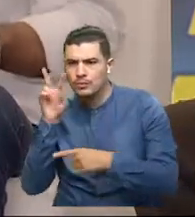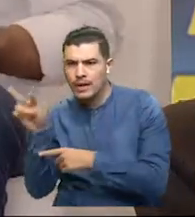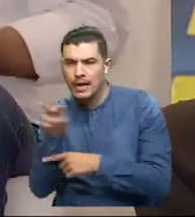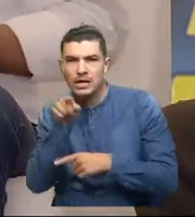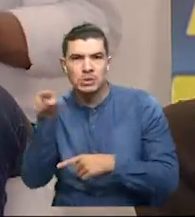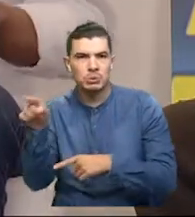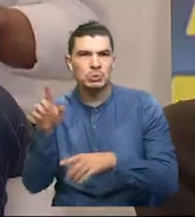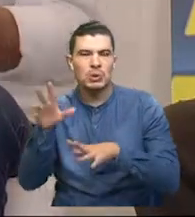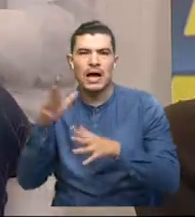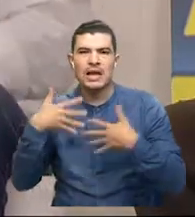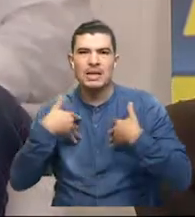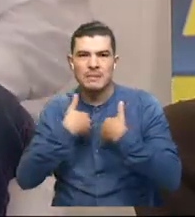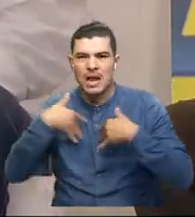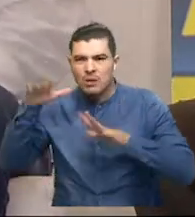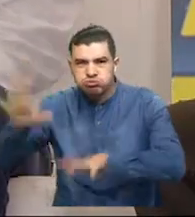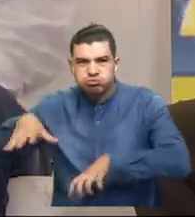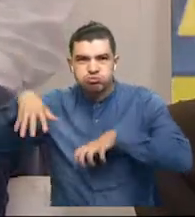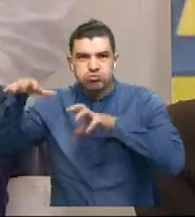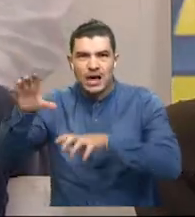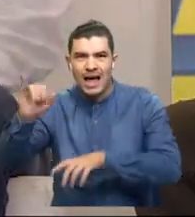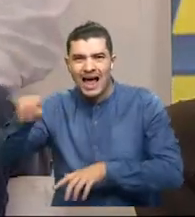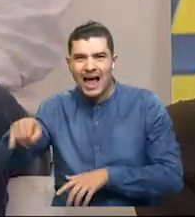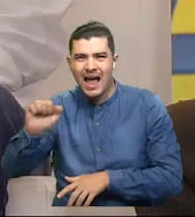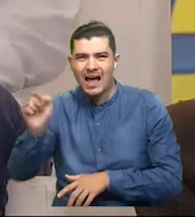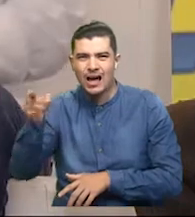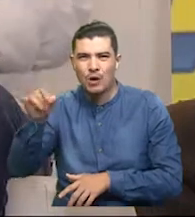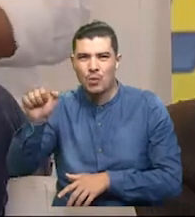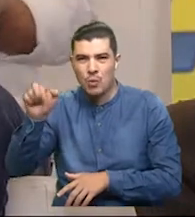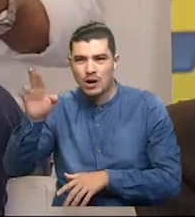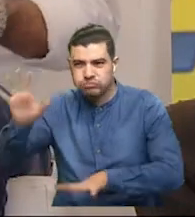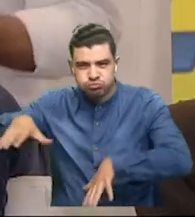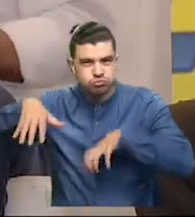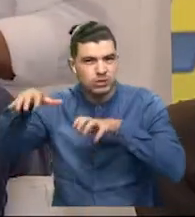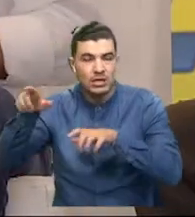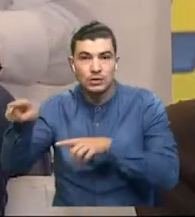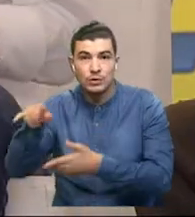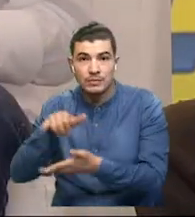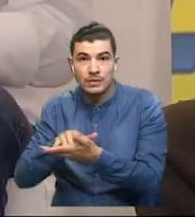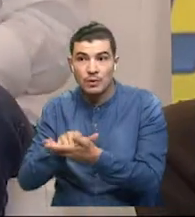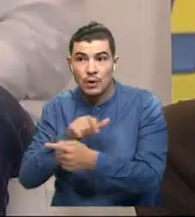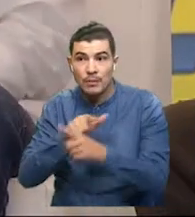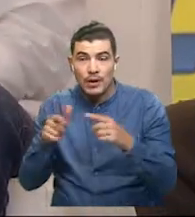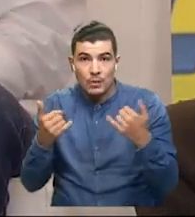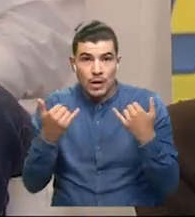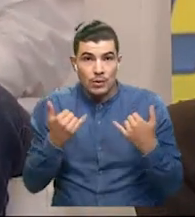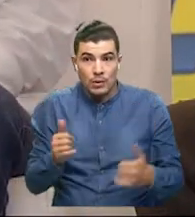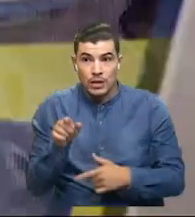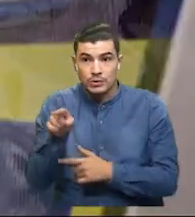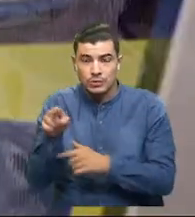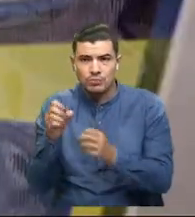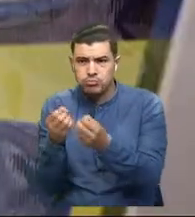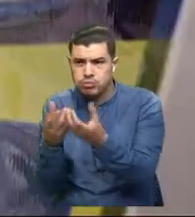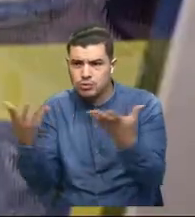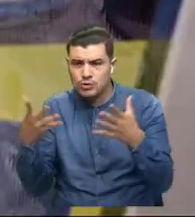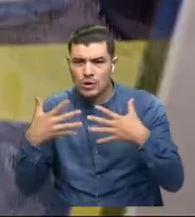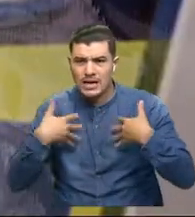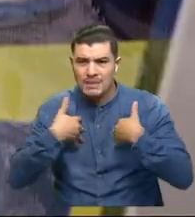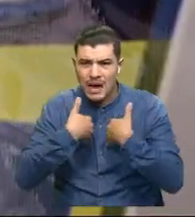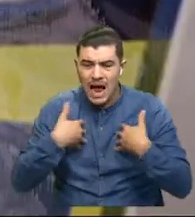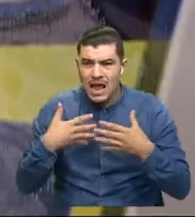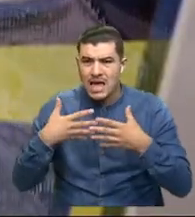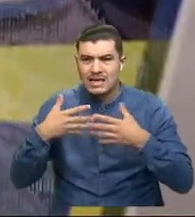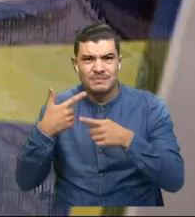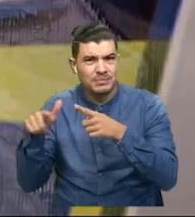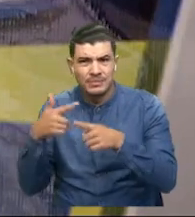de aves, mamíferos que se tienen allí en este corredor y la fauna y la flora que se tiene allí. Santander va a tener